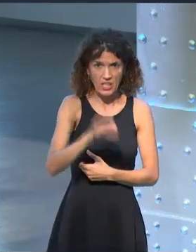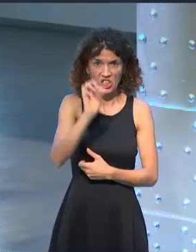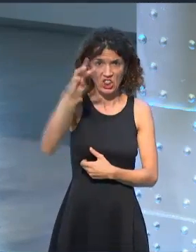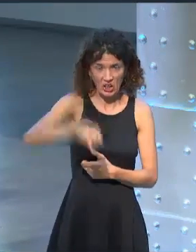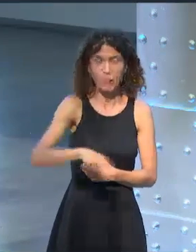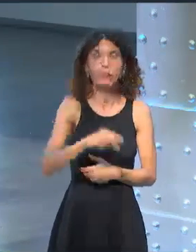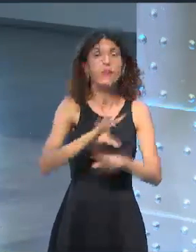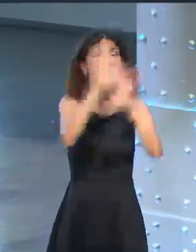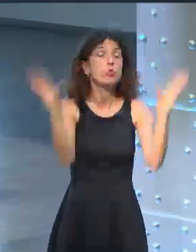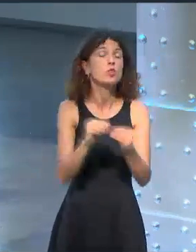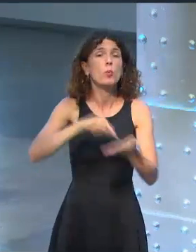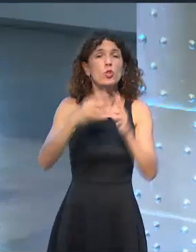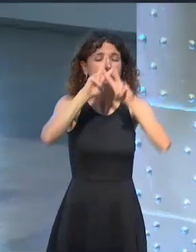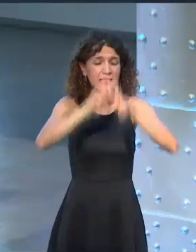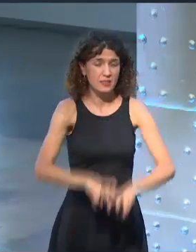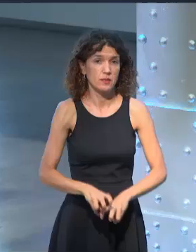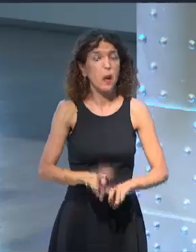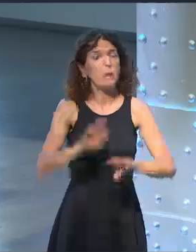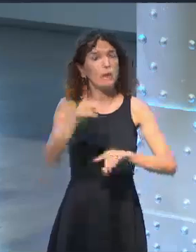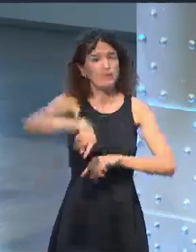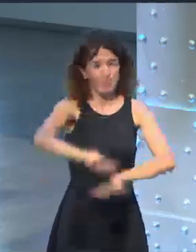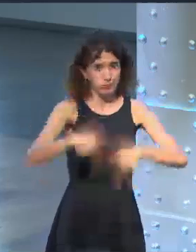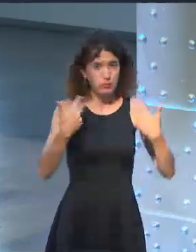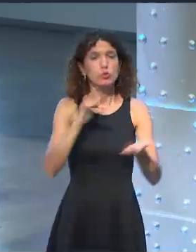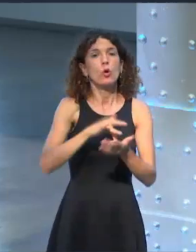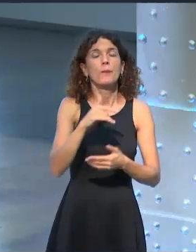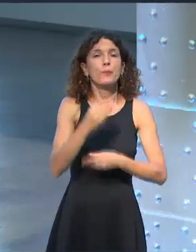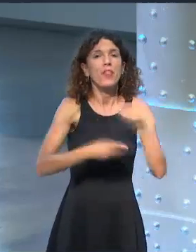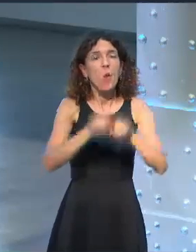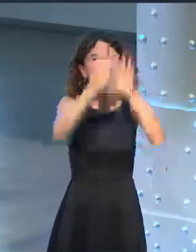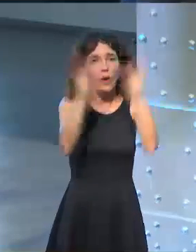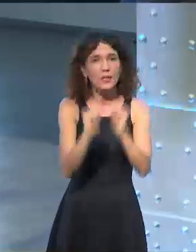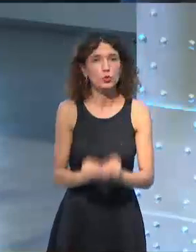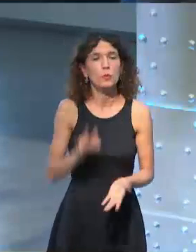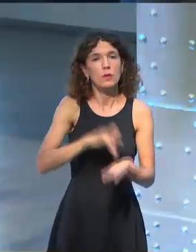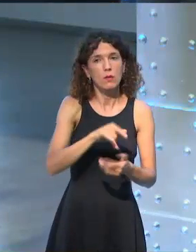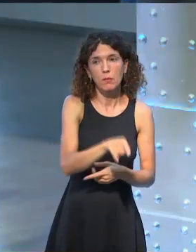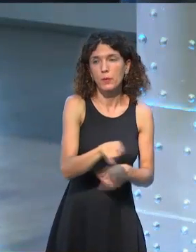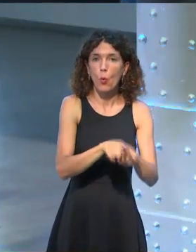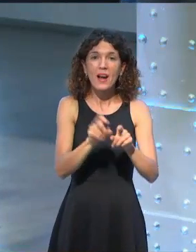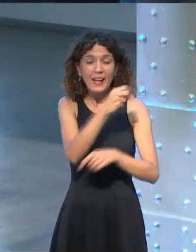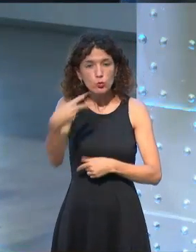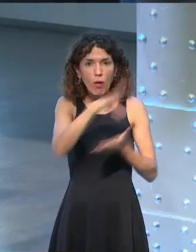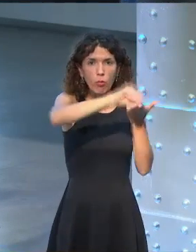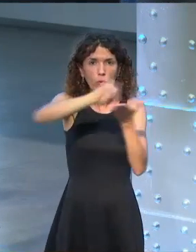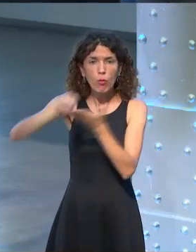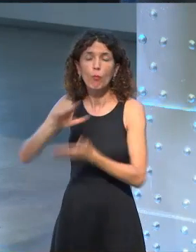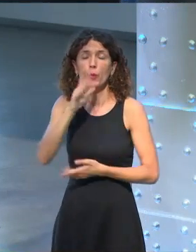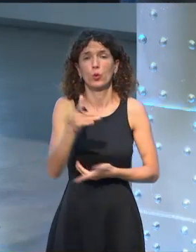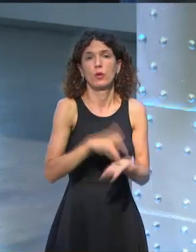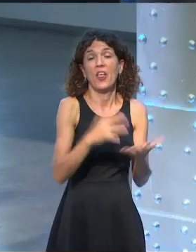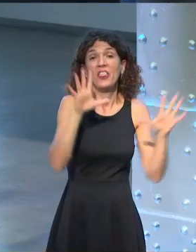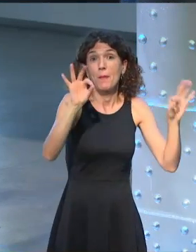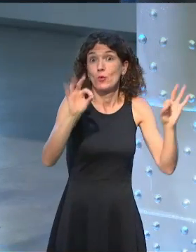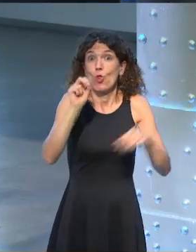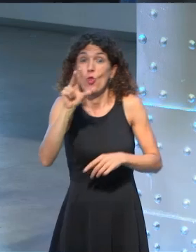Un poco resumiendo el proyecto de investigación, y me van a permitir que haga pues un resumen también un poco de los resultados, porque bueno, en 10